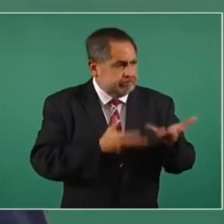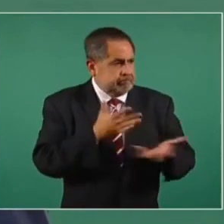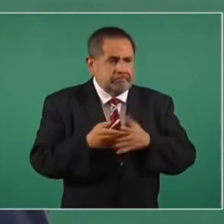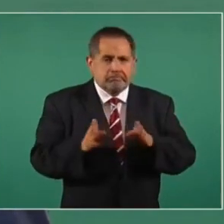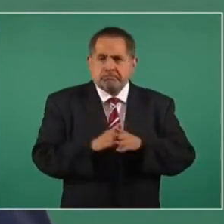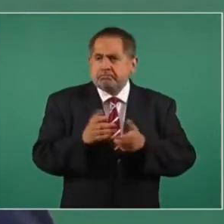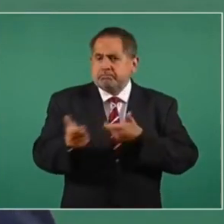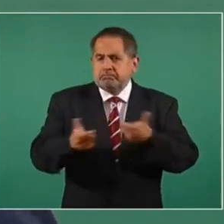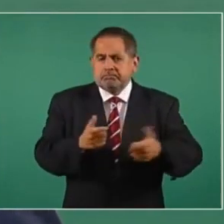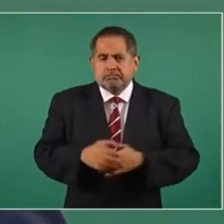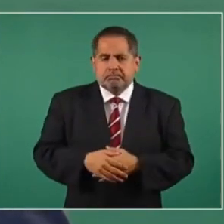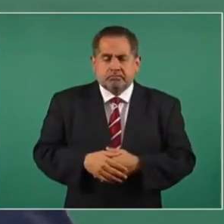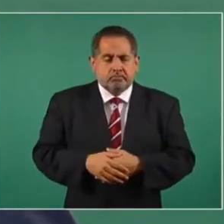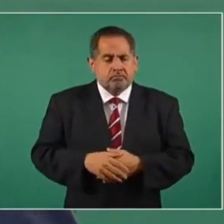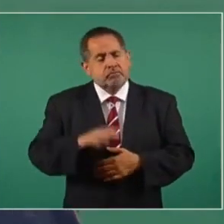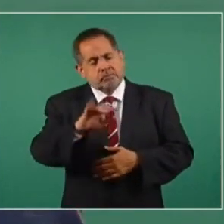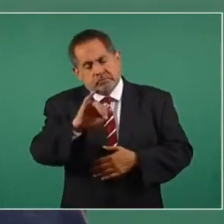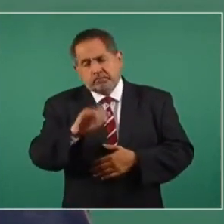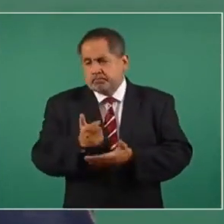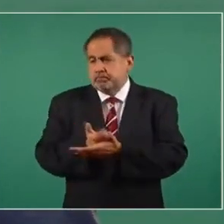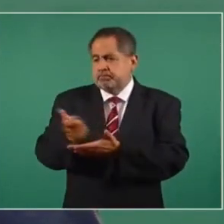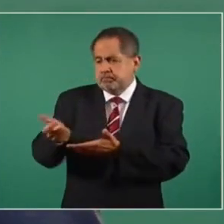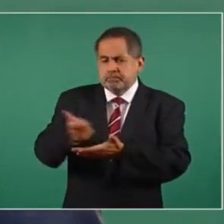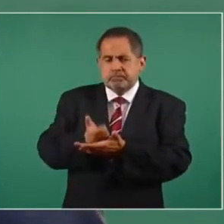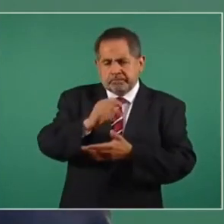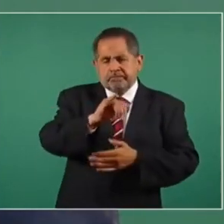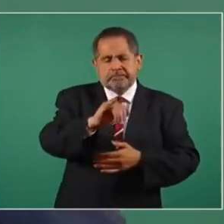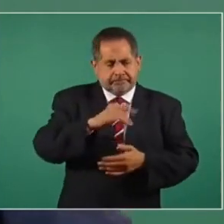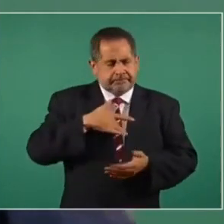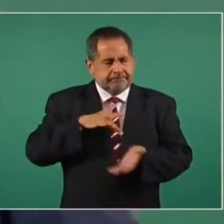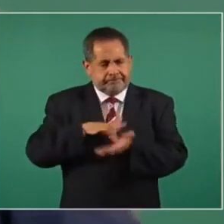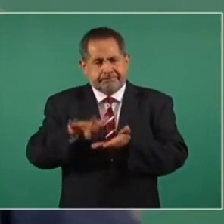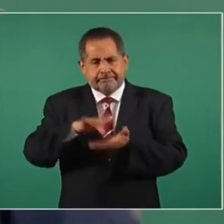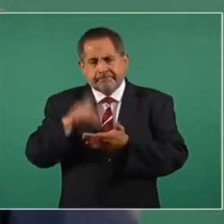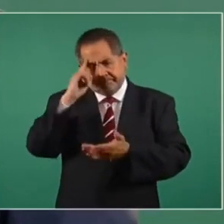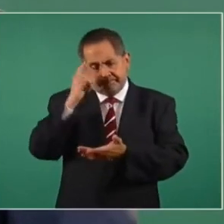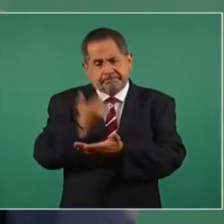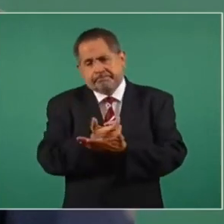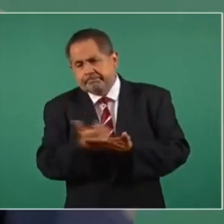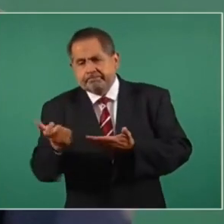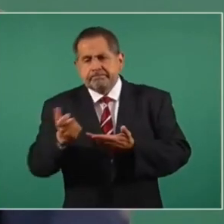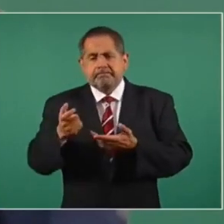Entonces vamos a ayudar sobre todo para el pago de las nóminas,